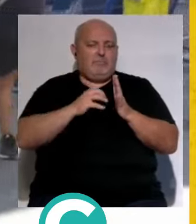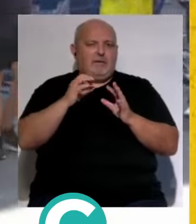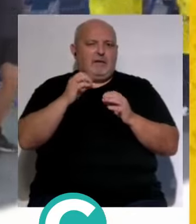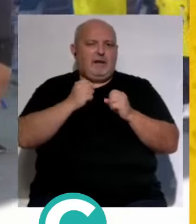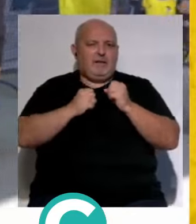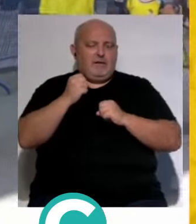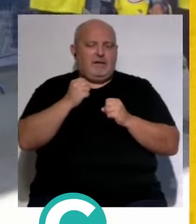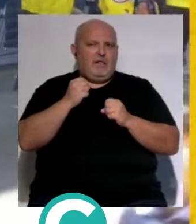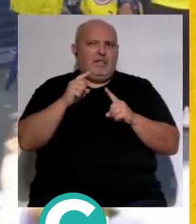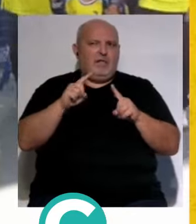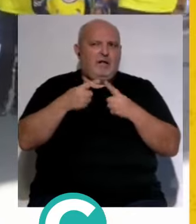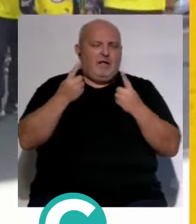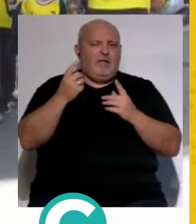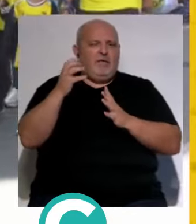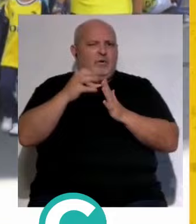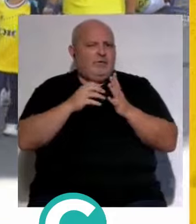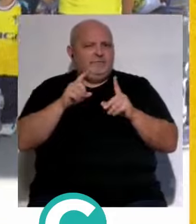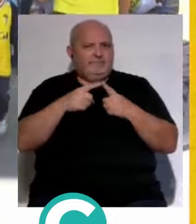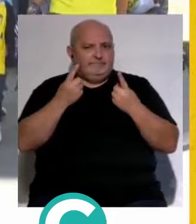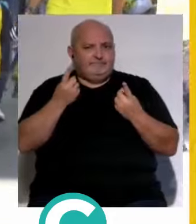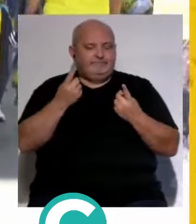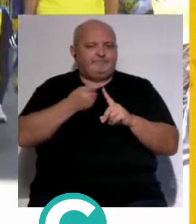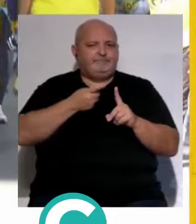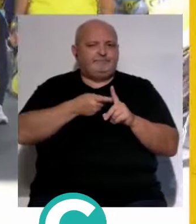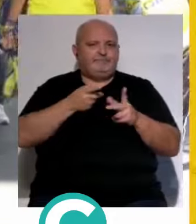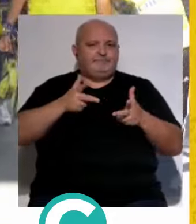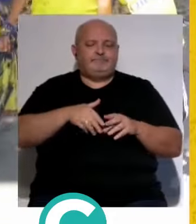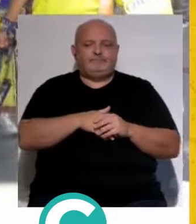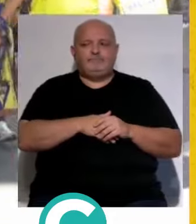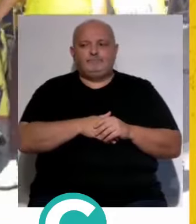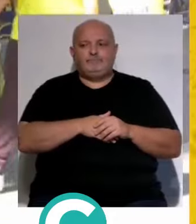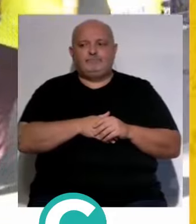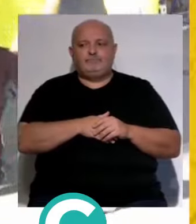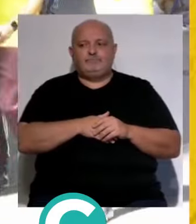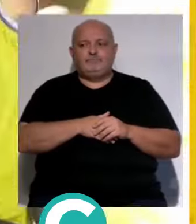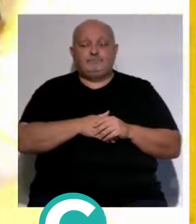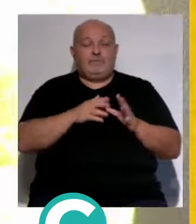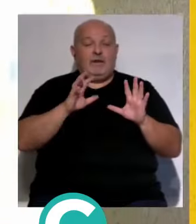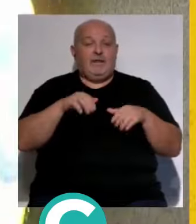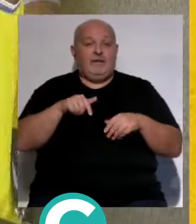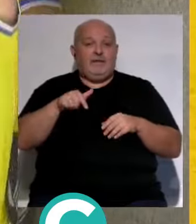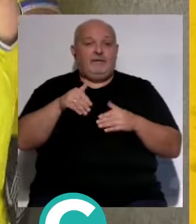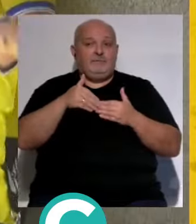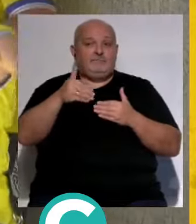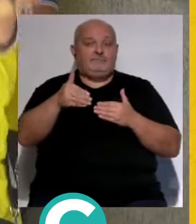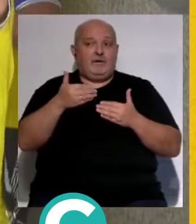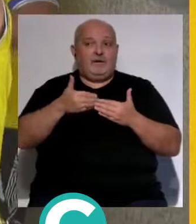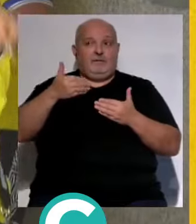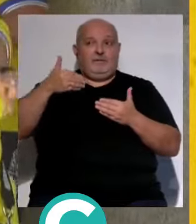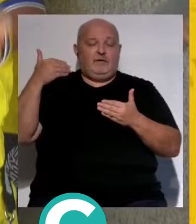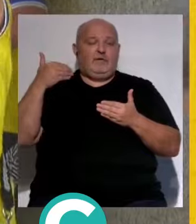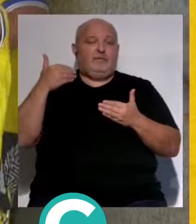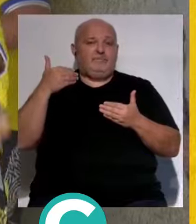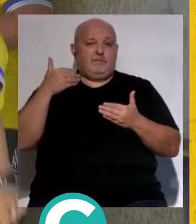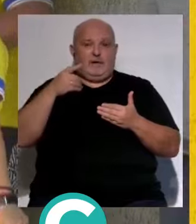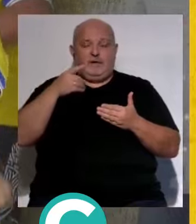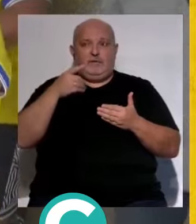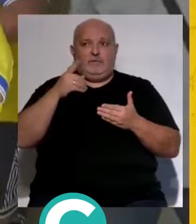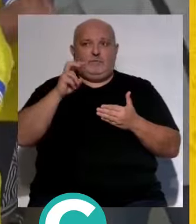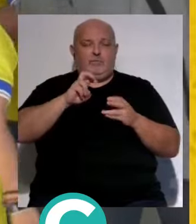económico, independientemente de los descuentos que haya. Informamos también que el Cádiz en los últimos años también